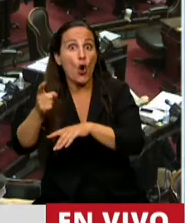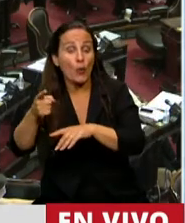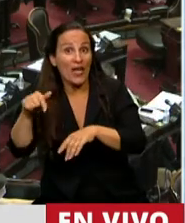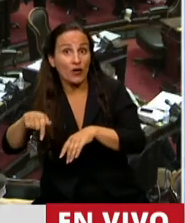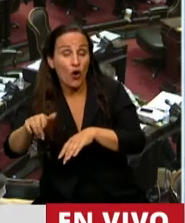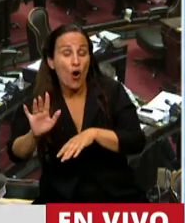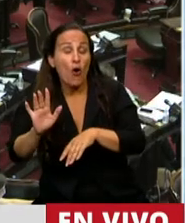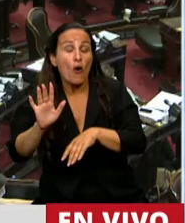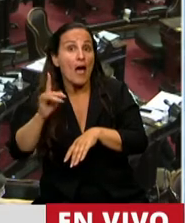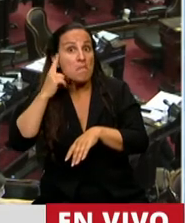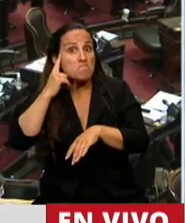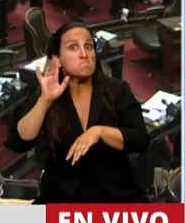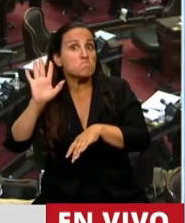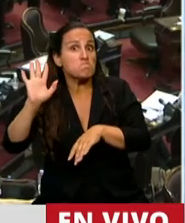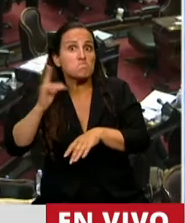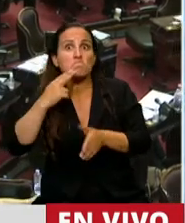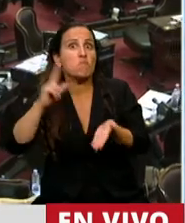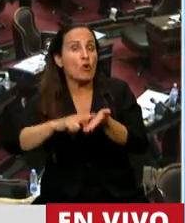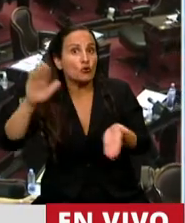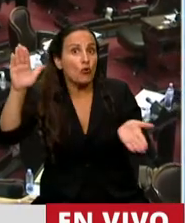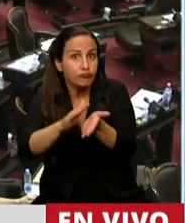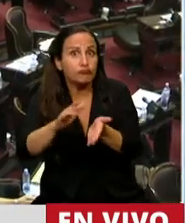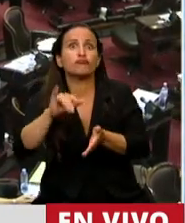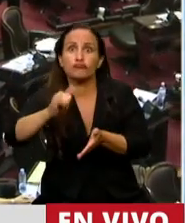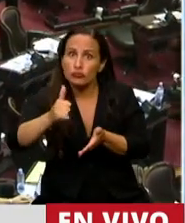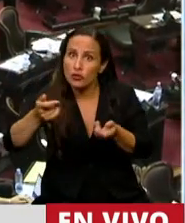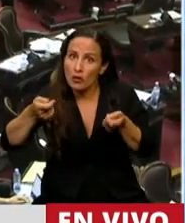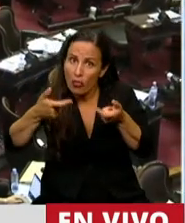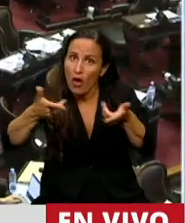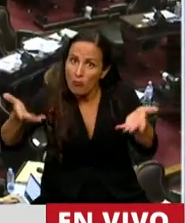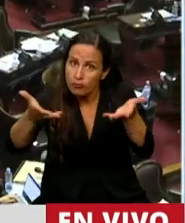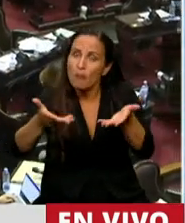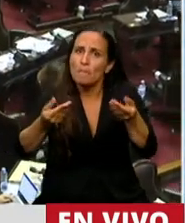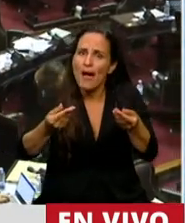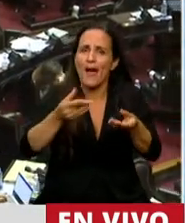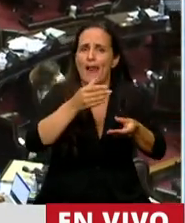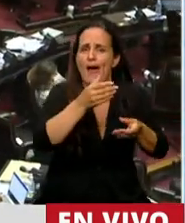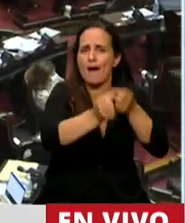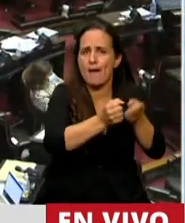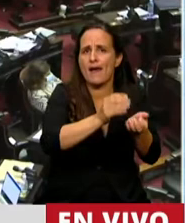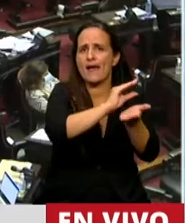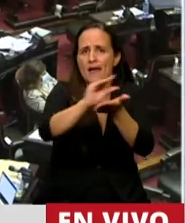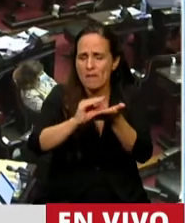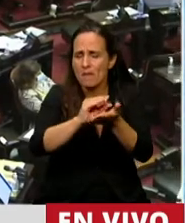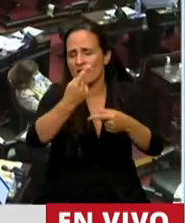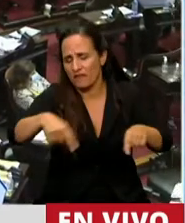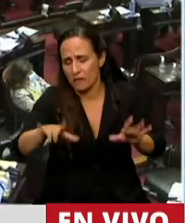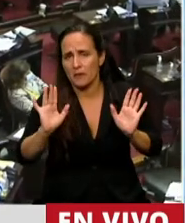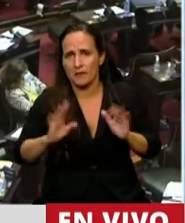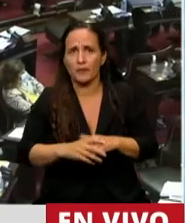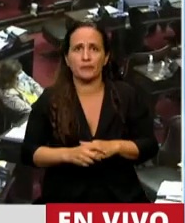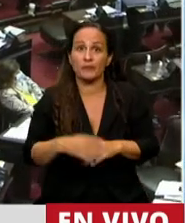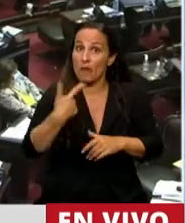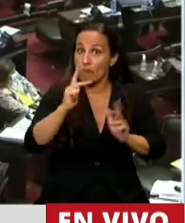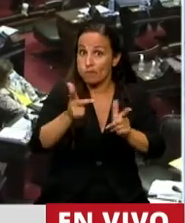oficialismo entiende que la reducción de impuestos es un buen incentivo para la inversión y para o fomentar la oferta. Dicho